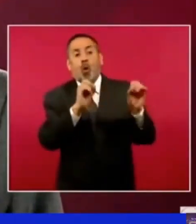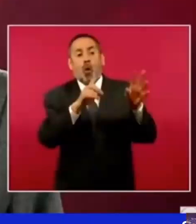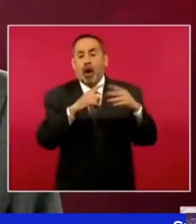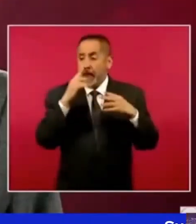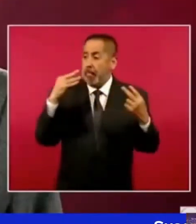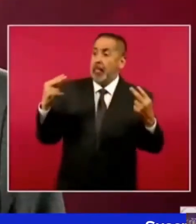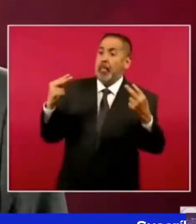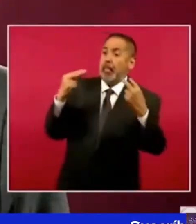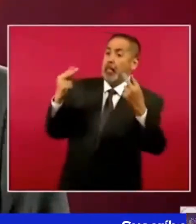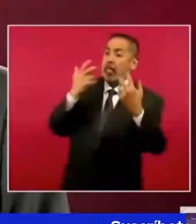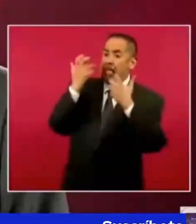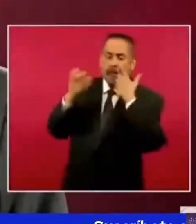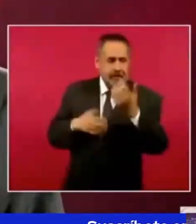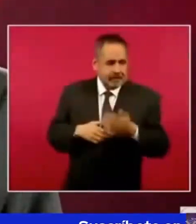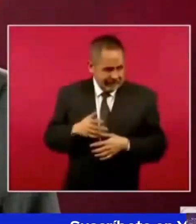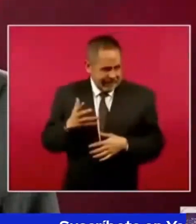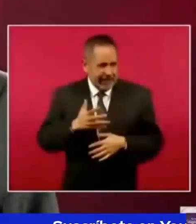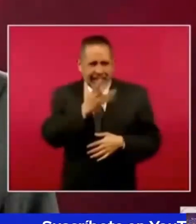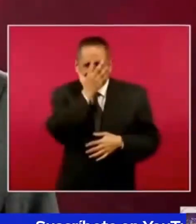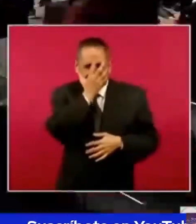O sea, fuera máscaras.